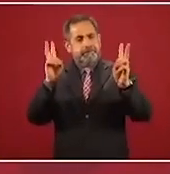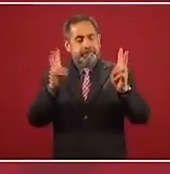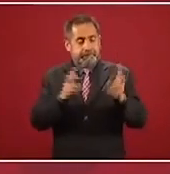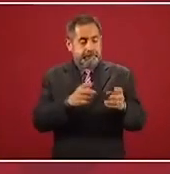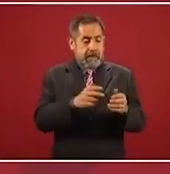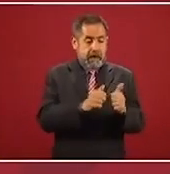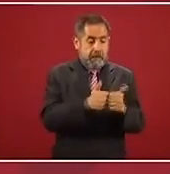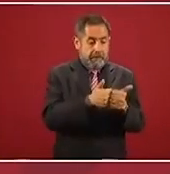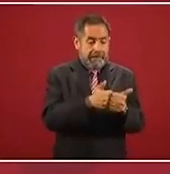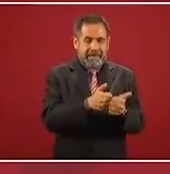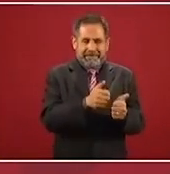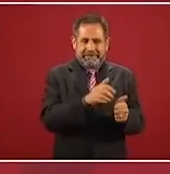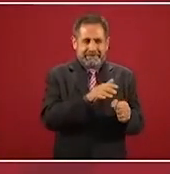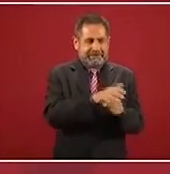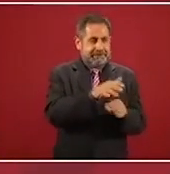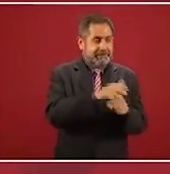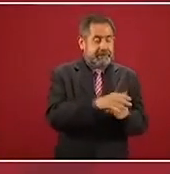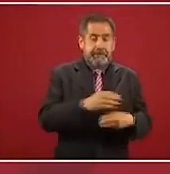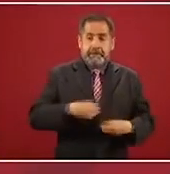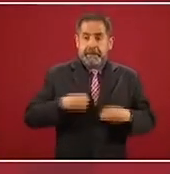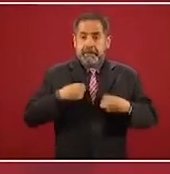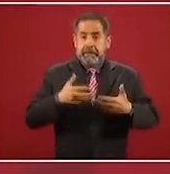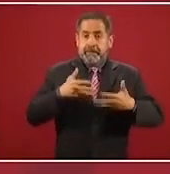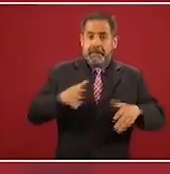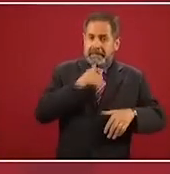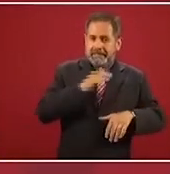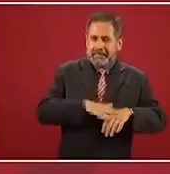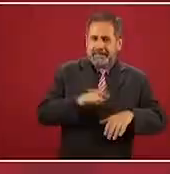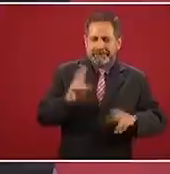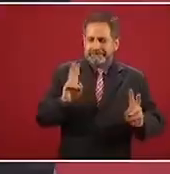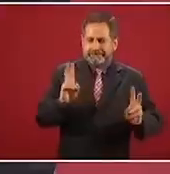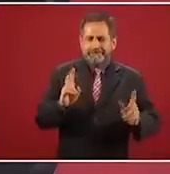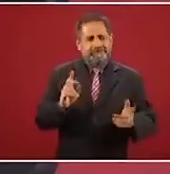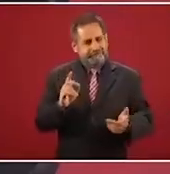hombre. Y yo voy a seguir